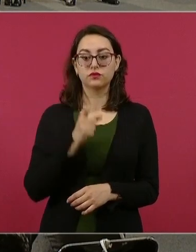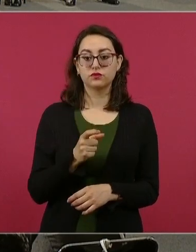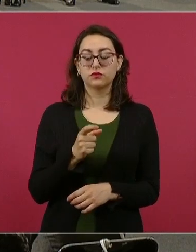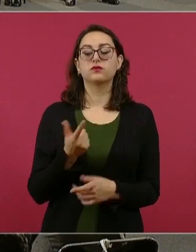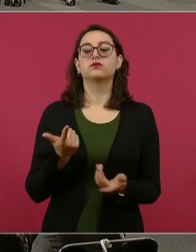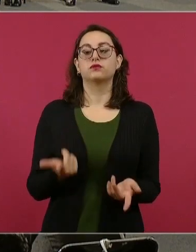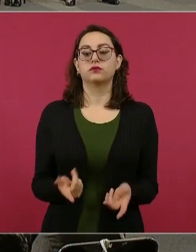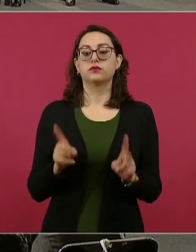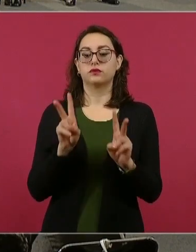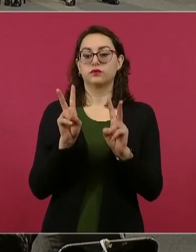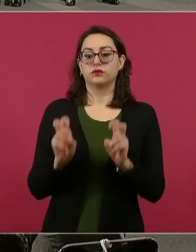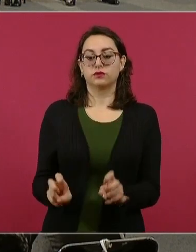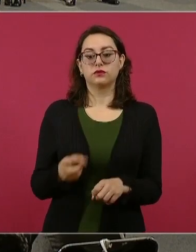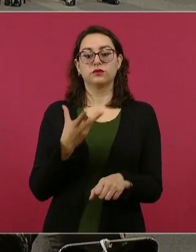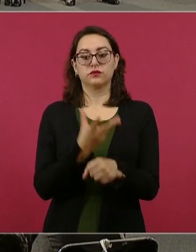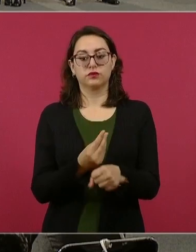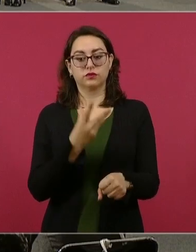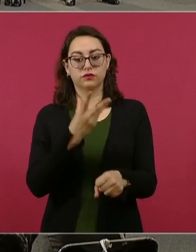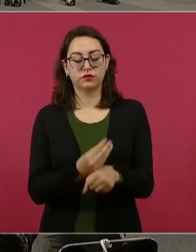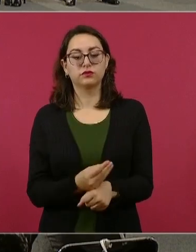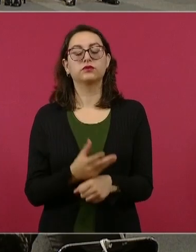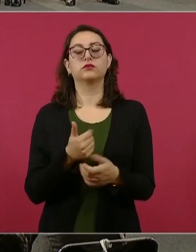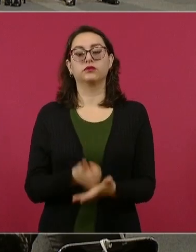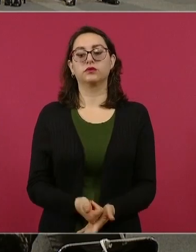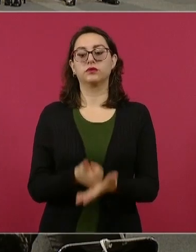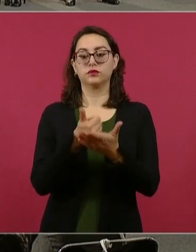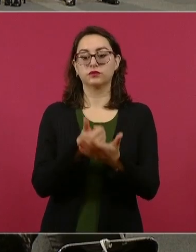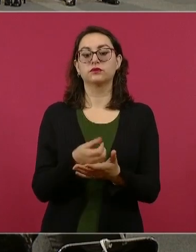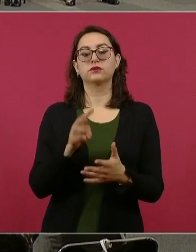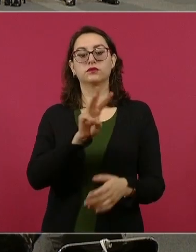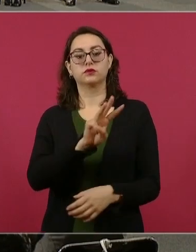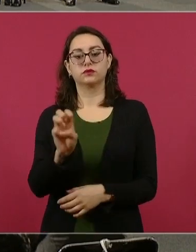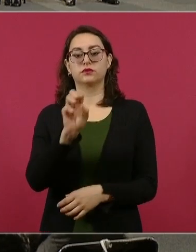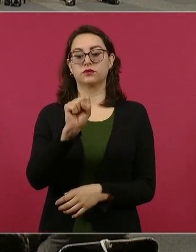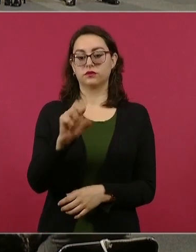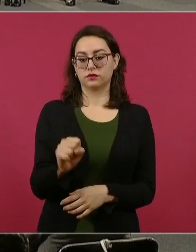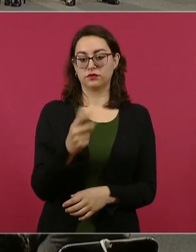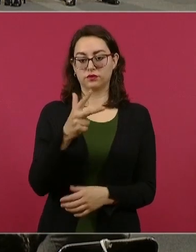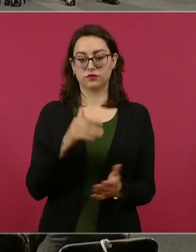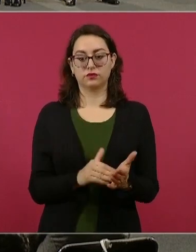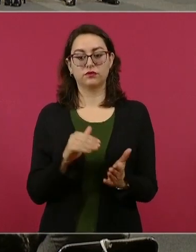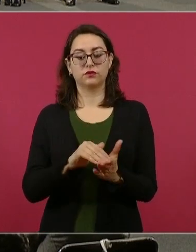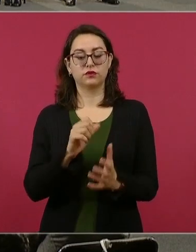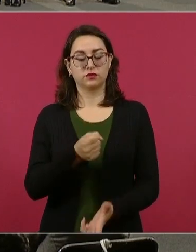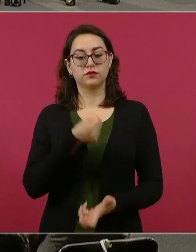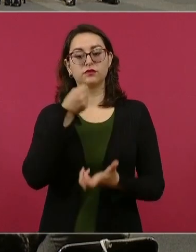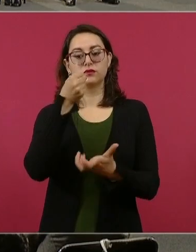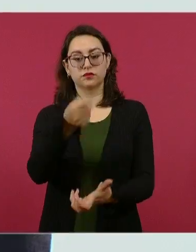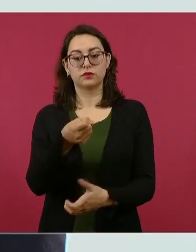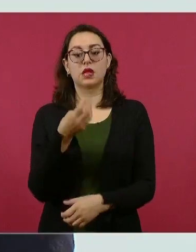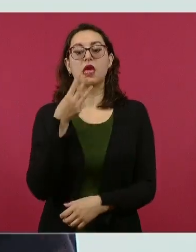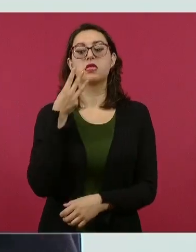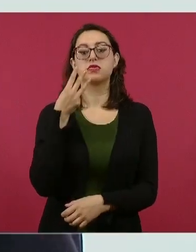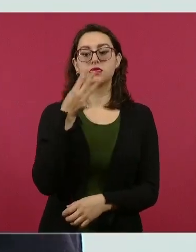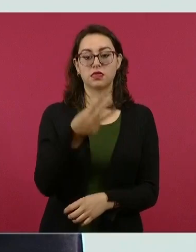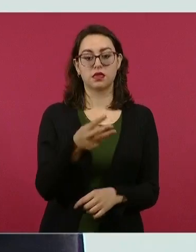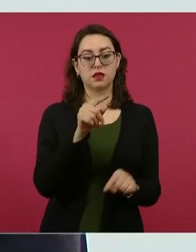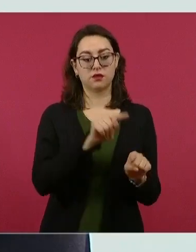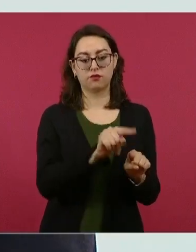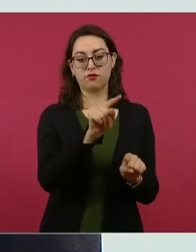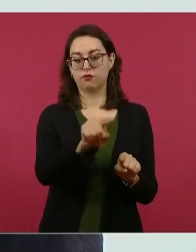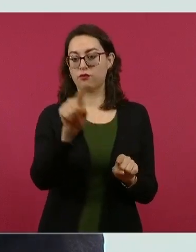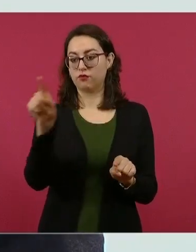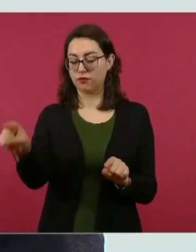estos conceptos de conservación, mantenimiento y rehabilitación, ha sido por 368 millones de pesos, en 3 residencias médicas, la